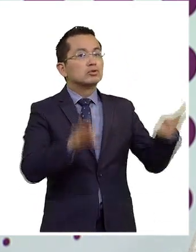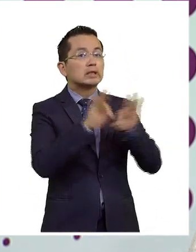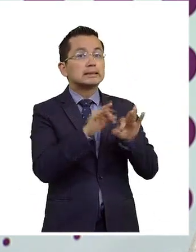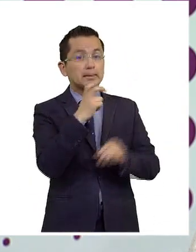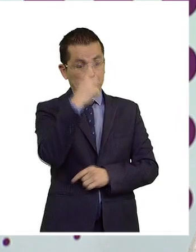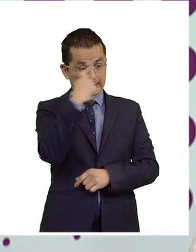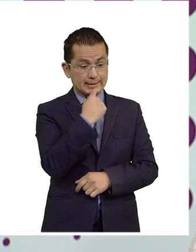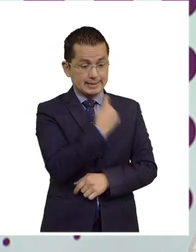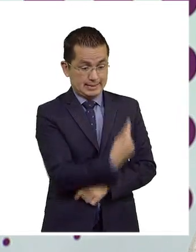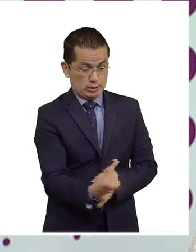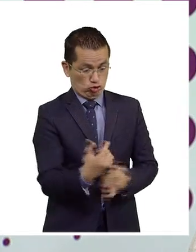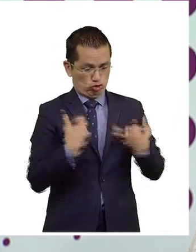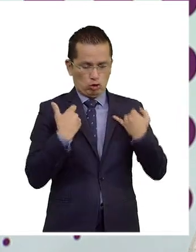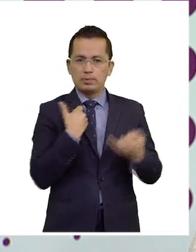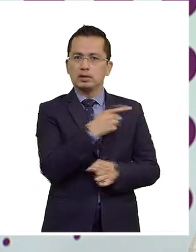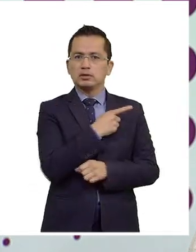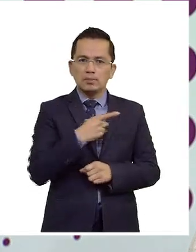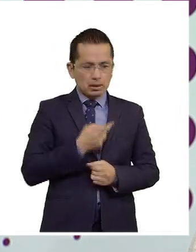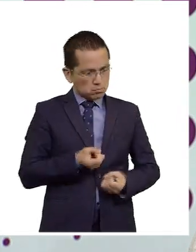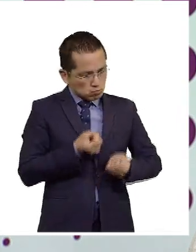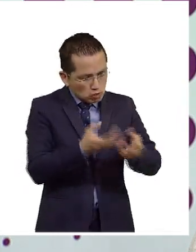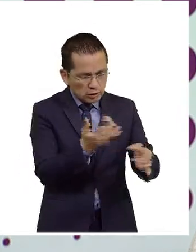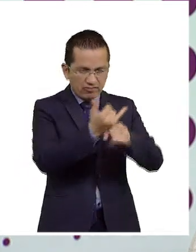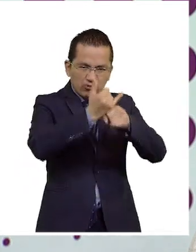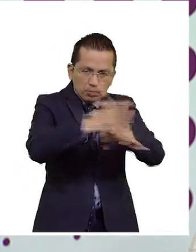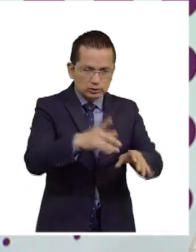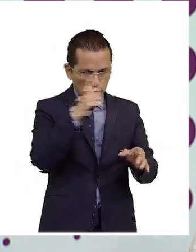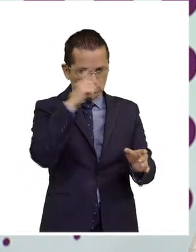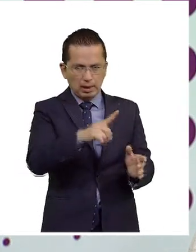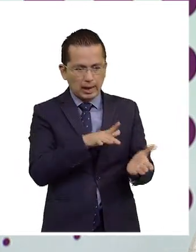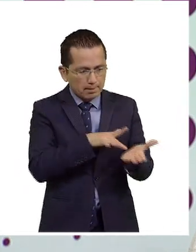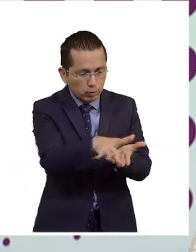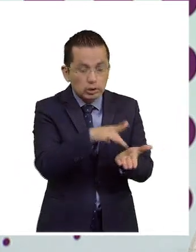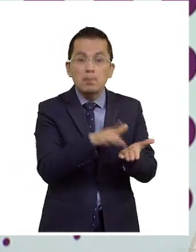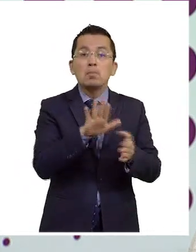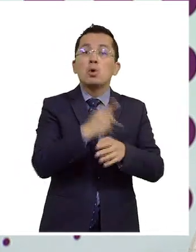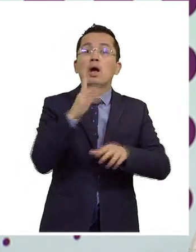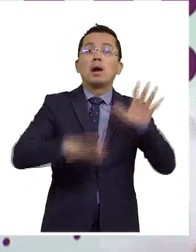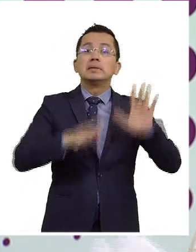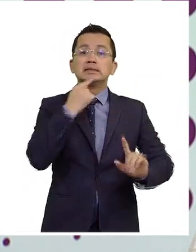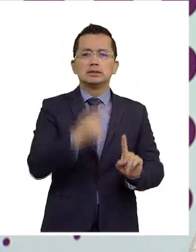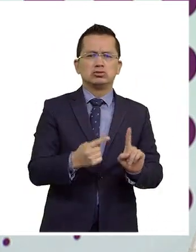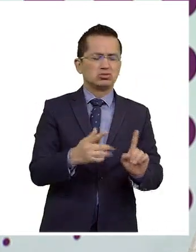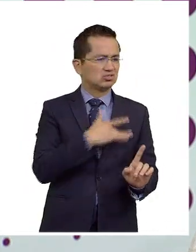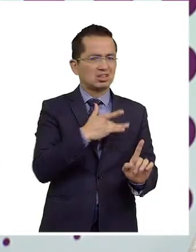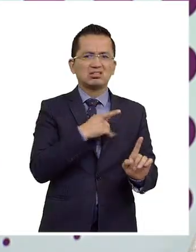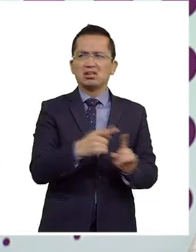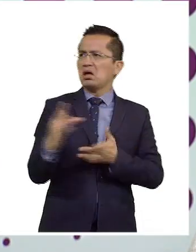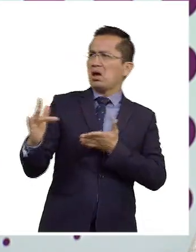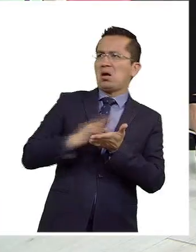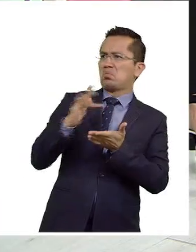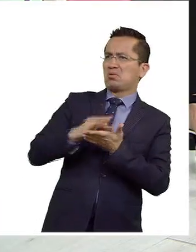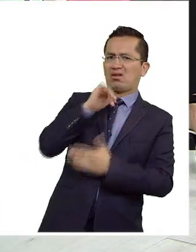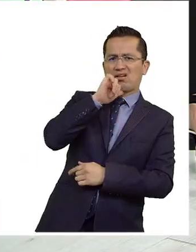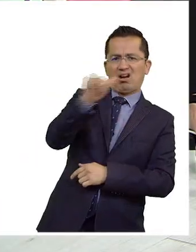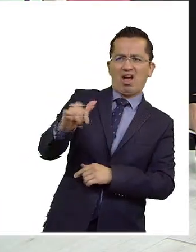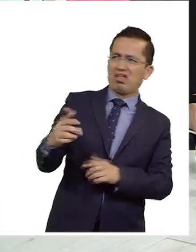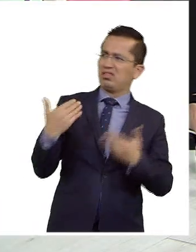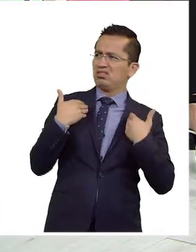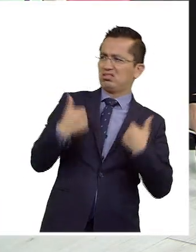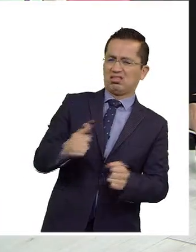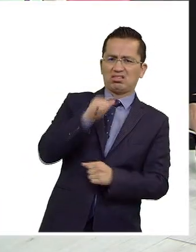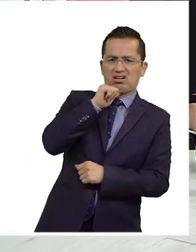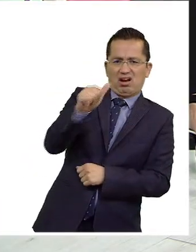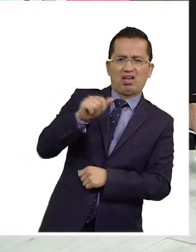sobre todo cuando no están sintiendo que sus familias los están apoyando o les están entendiendo. Hay estudios, por ejemplo, hay un estudio de